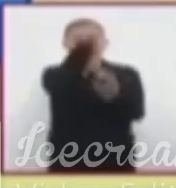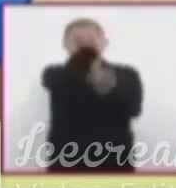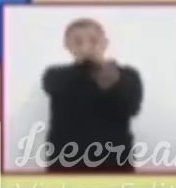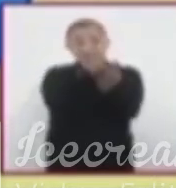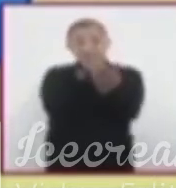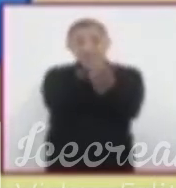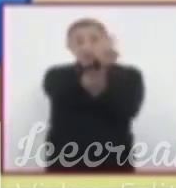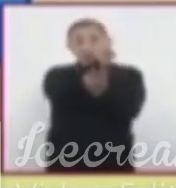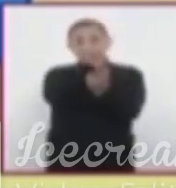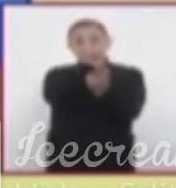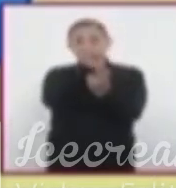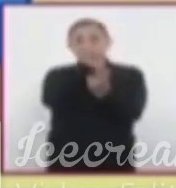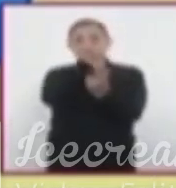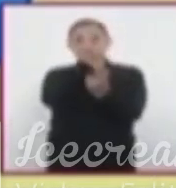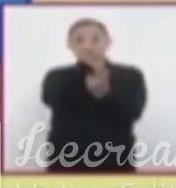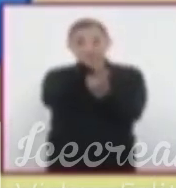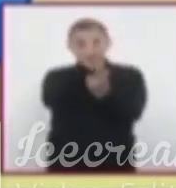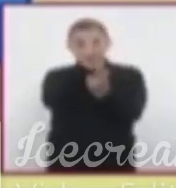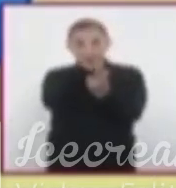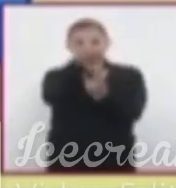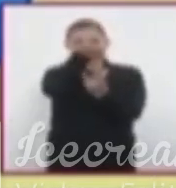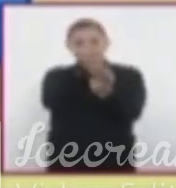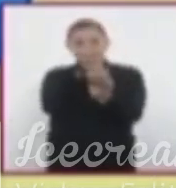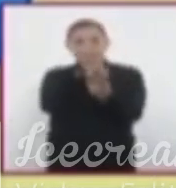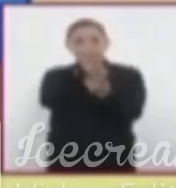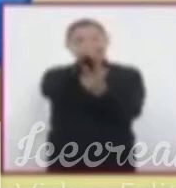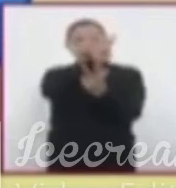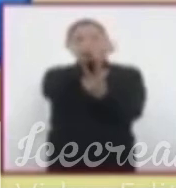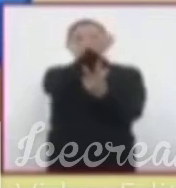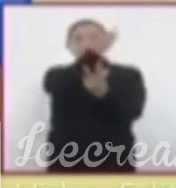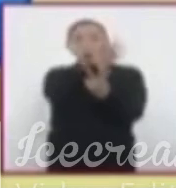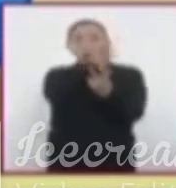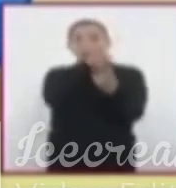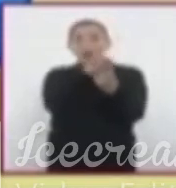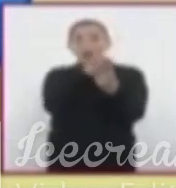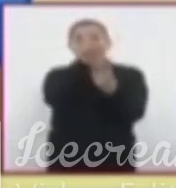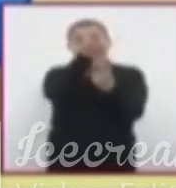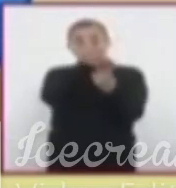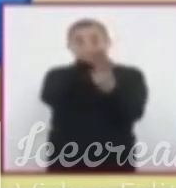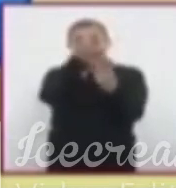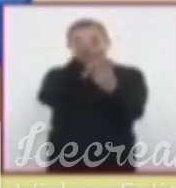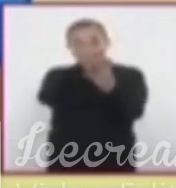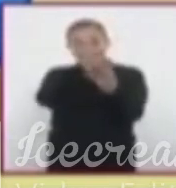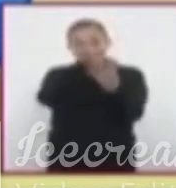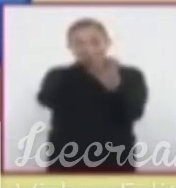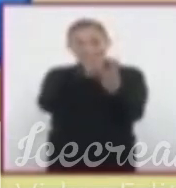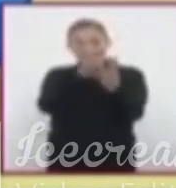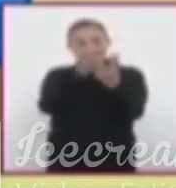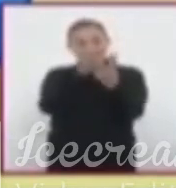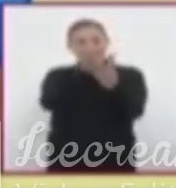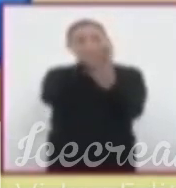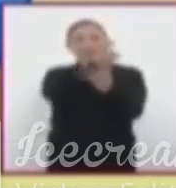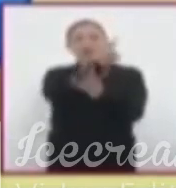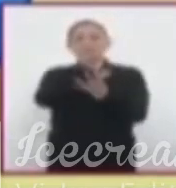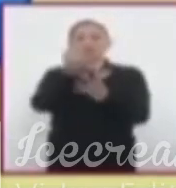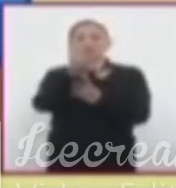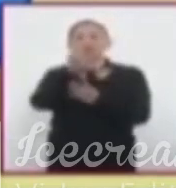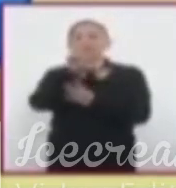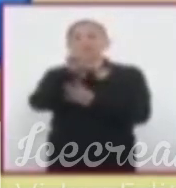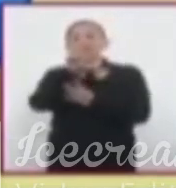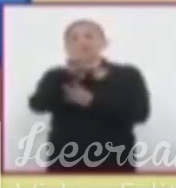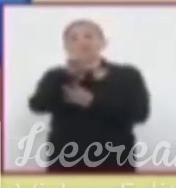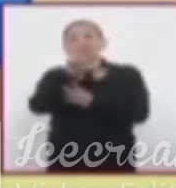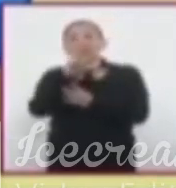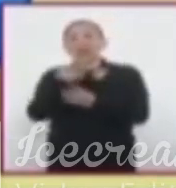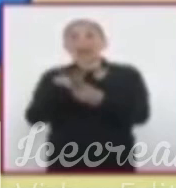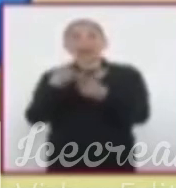serían 230. La cuarta parte es la mitad de la mitad. Entonces hay que dividir 230